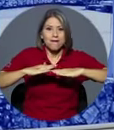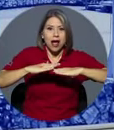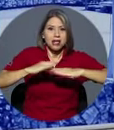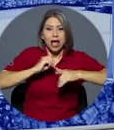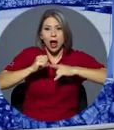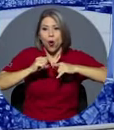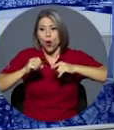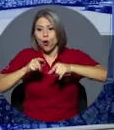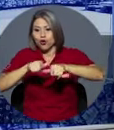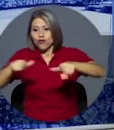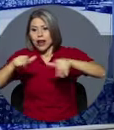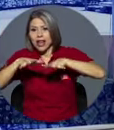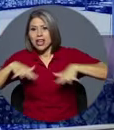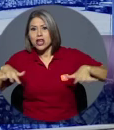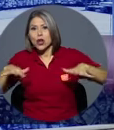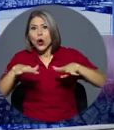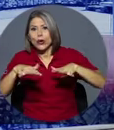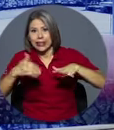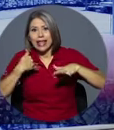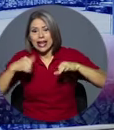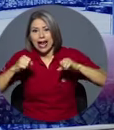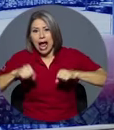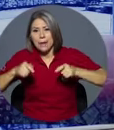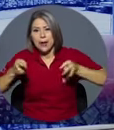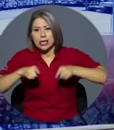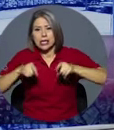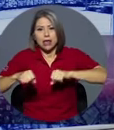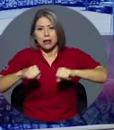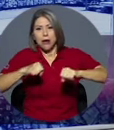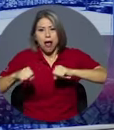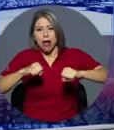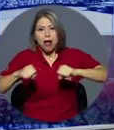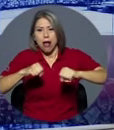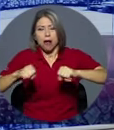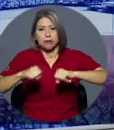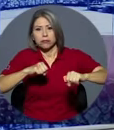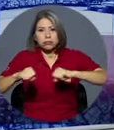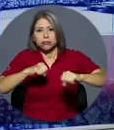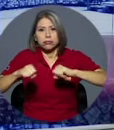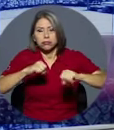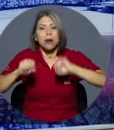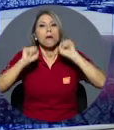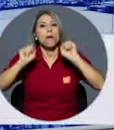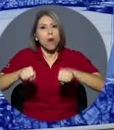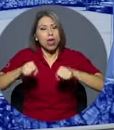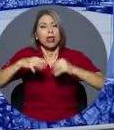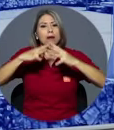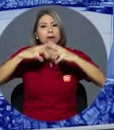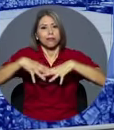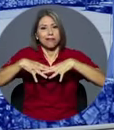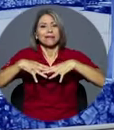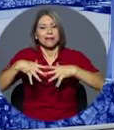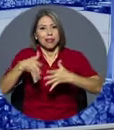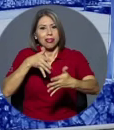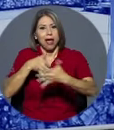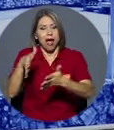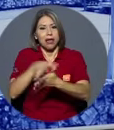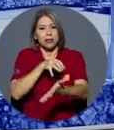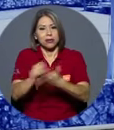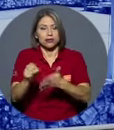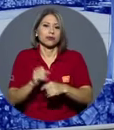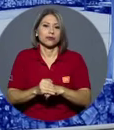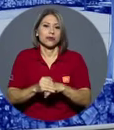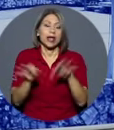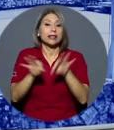región de poder generar sismicidad a un cierto nivel que pueda causar daños. Es importante considerar